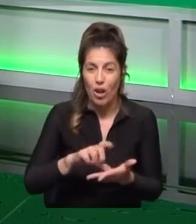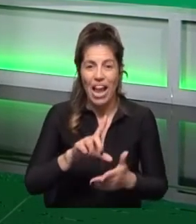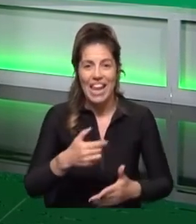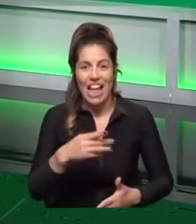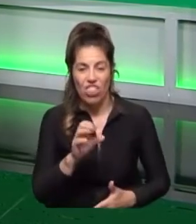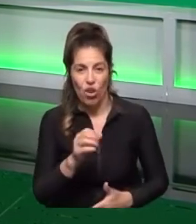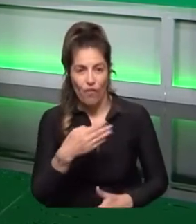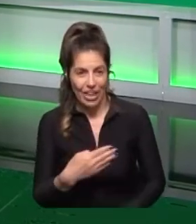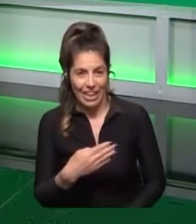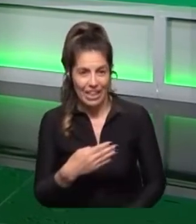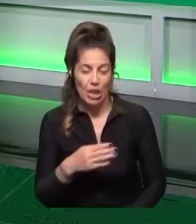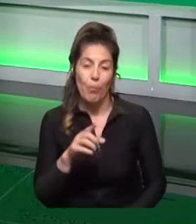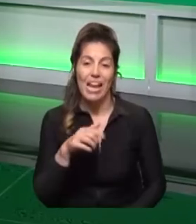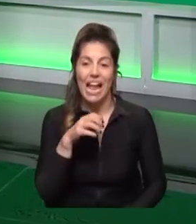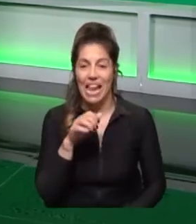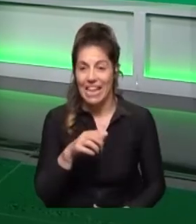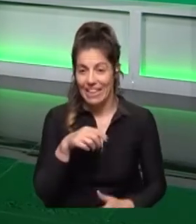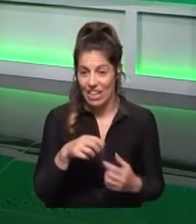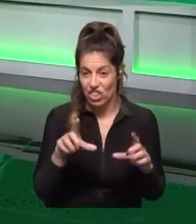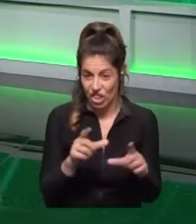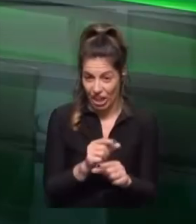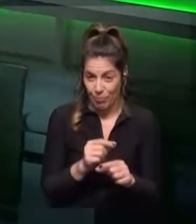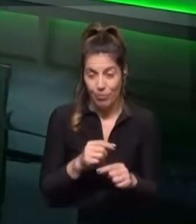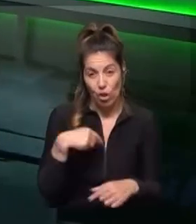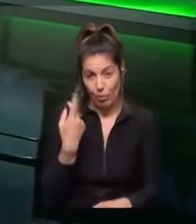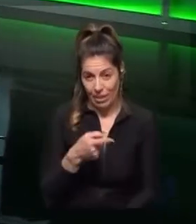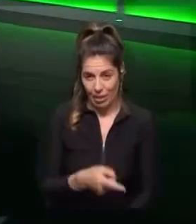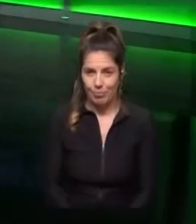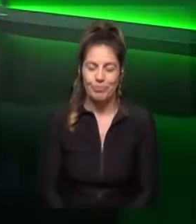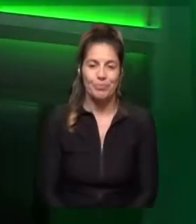Adobe y luego la letra chi Gracias por estar como siempre que pasen bien